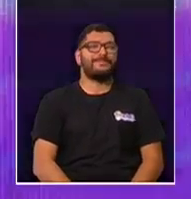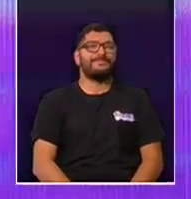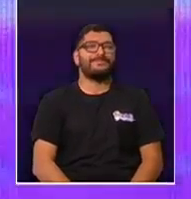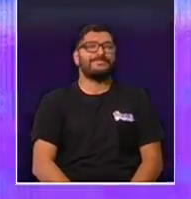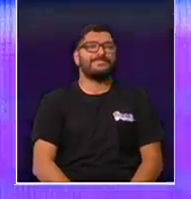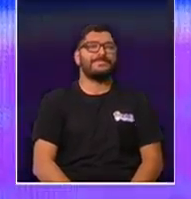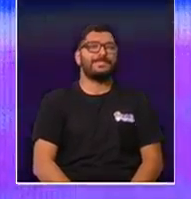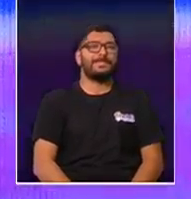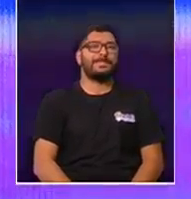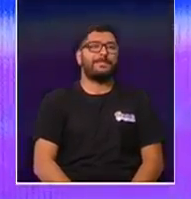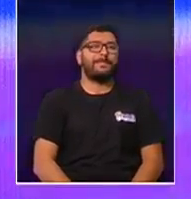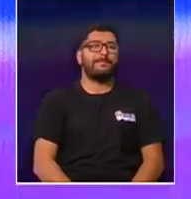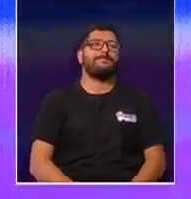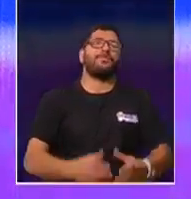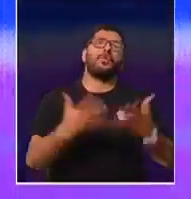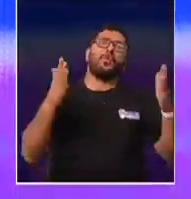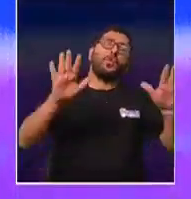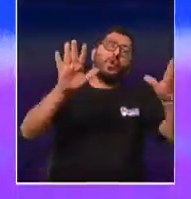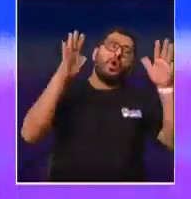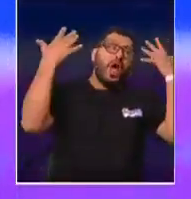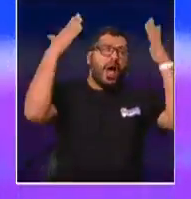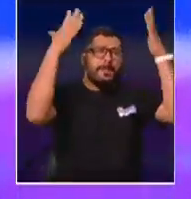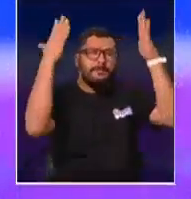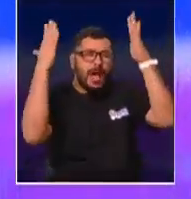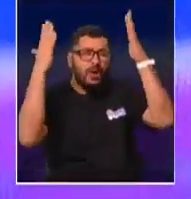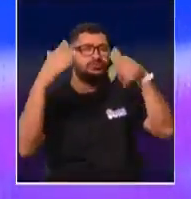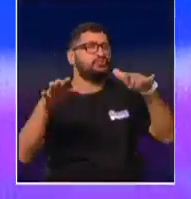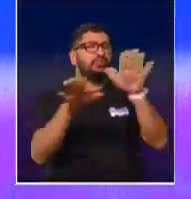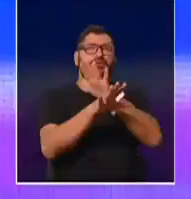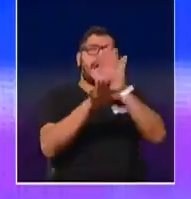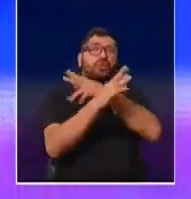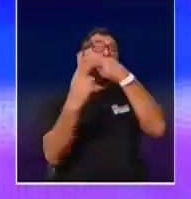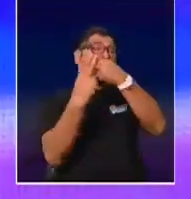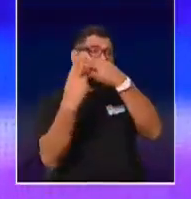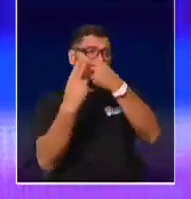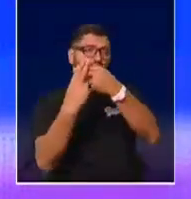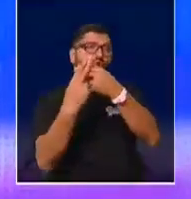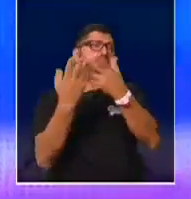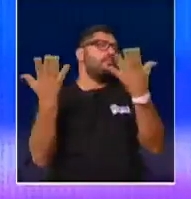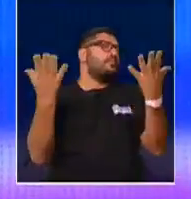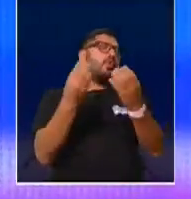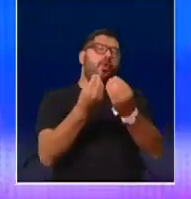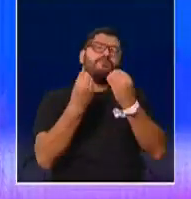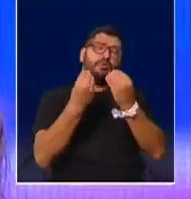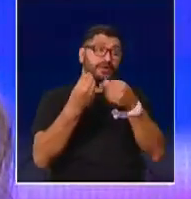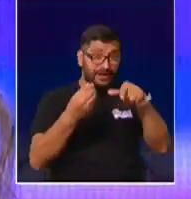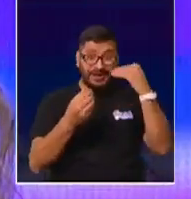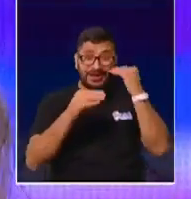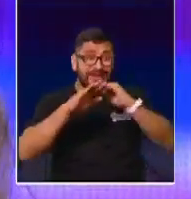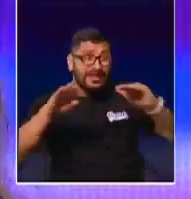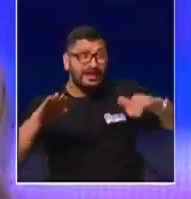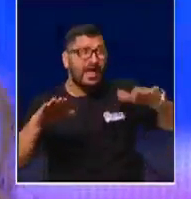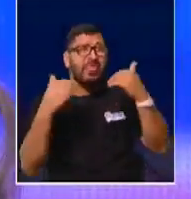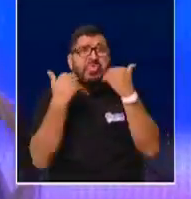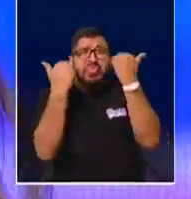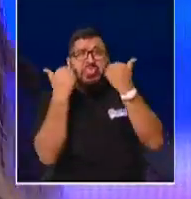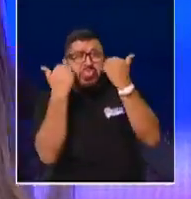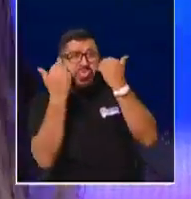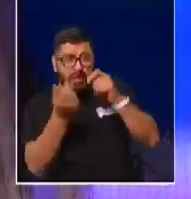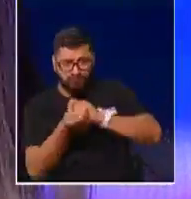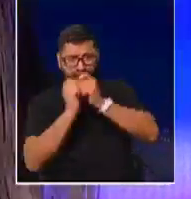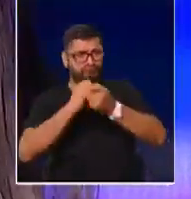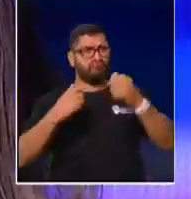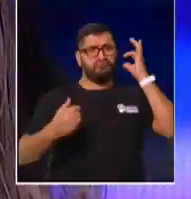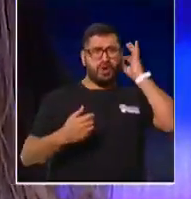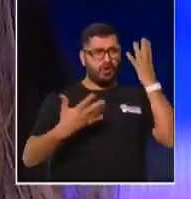Tremenda, Fer, el aplauso aquí en el Teatro Teletón. Te pasaste de una niña tímida a una mujer, además